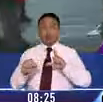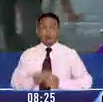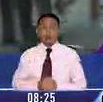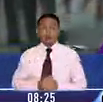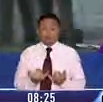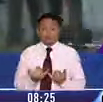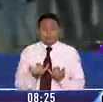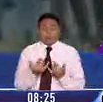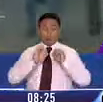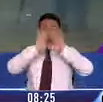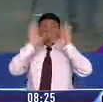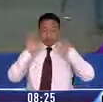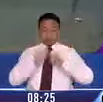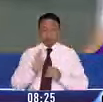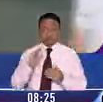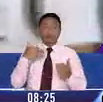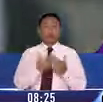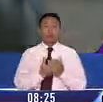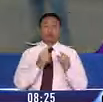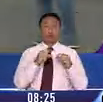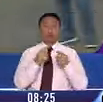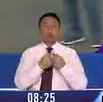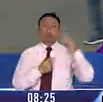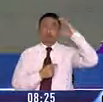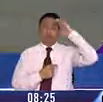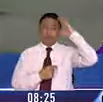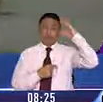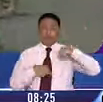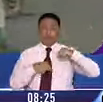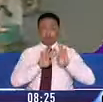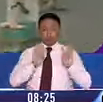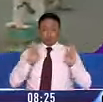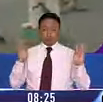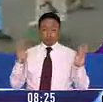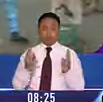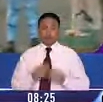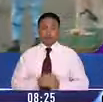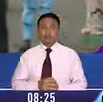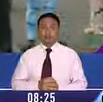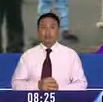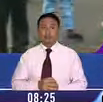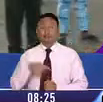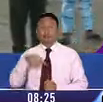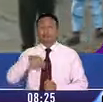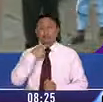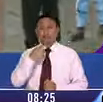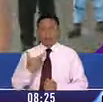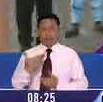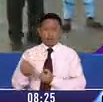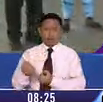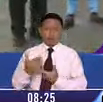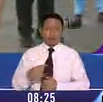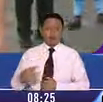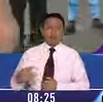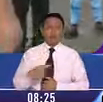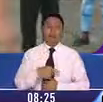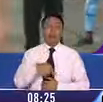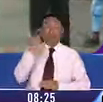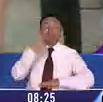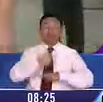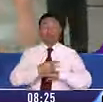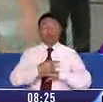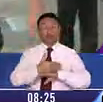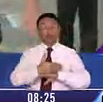ha llegado ya un contingente de la Policía Nacional, pues aparentemente, y lo que se conoce es que habrá una larga jornada y una larga